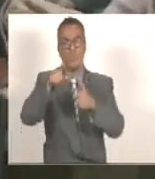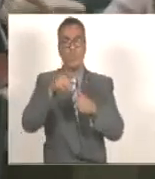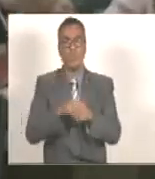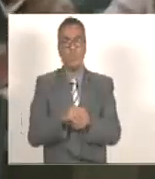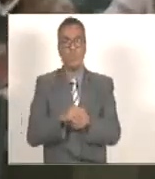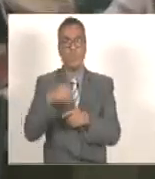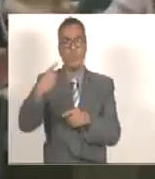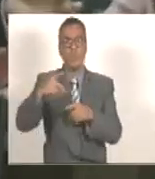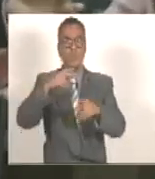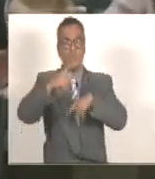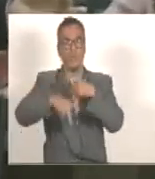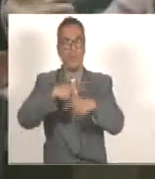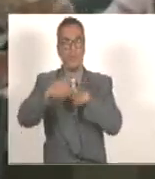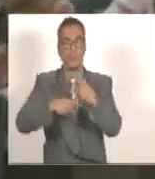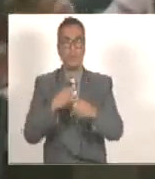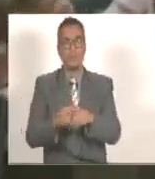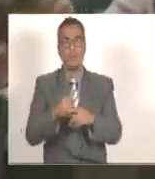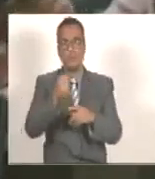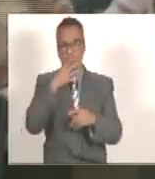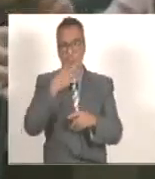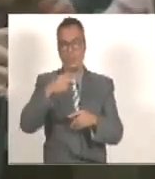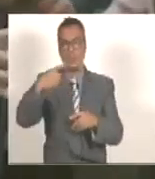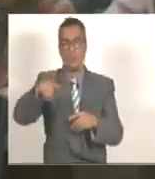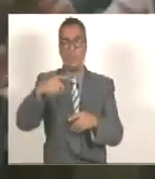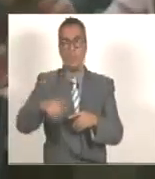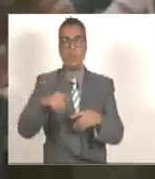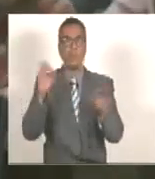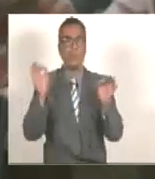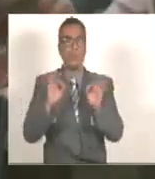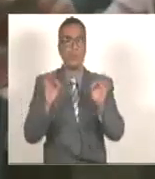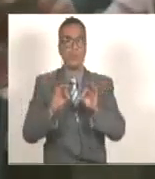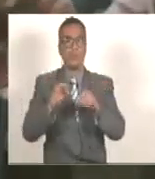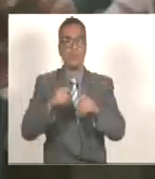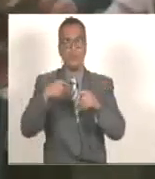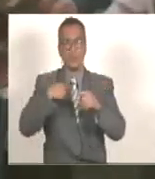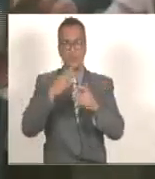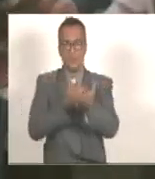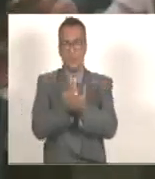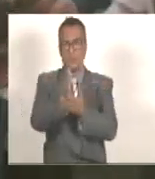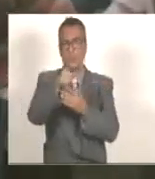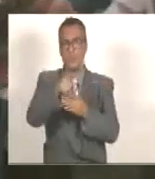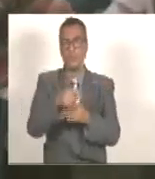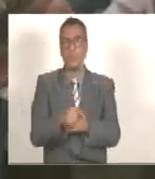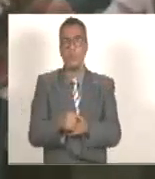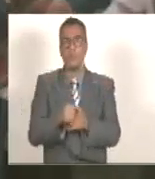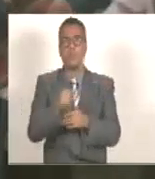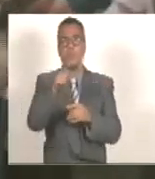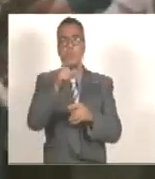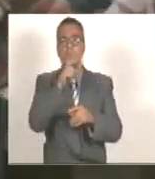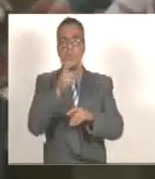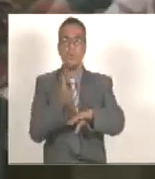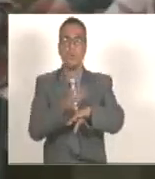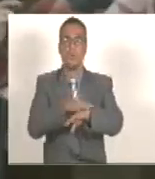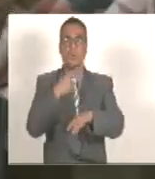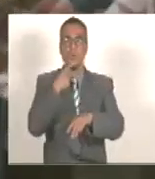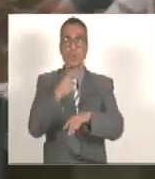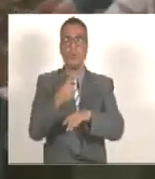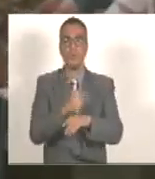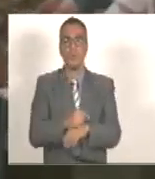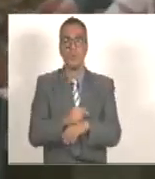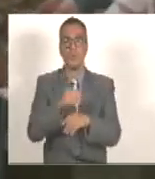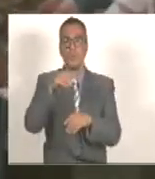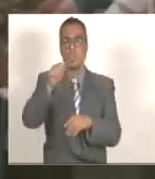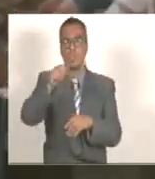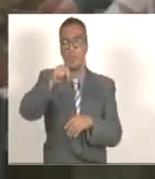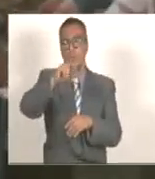del debido proceso y del buen derecho, no es congruente y muy grave, como lo dijo Severo